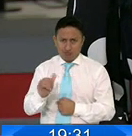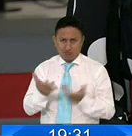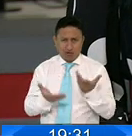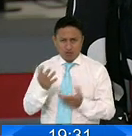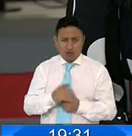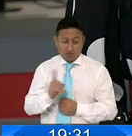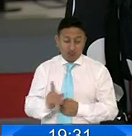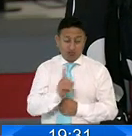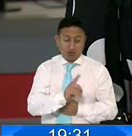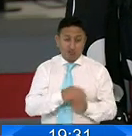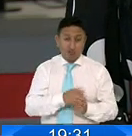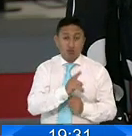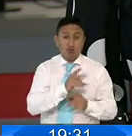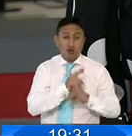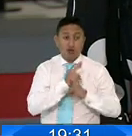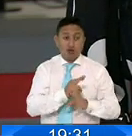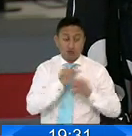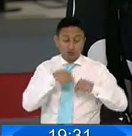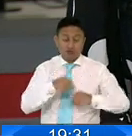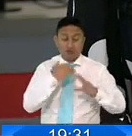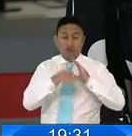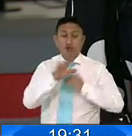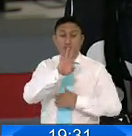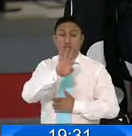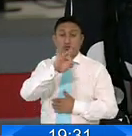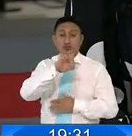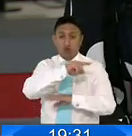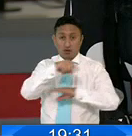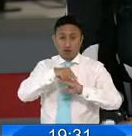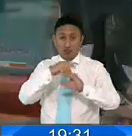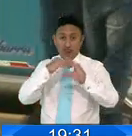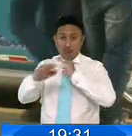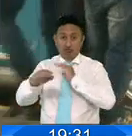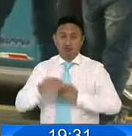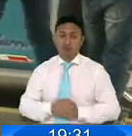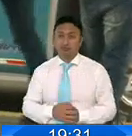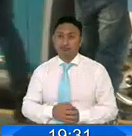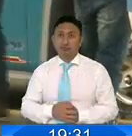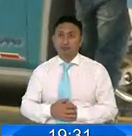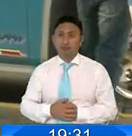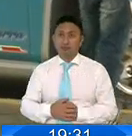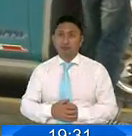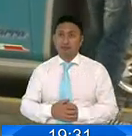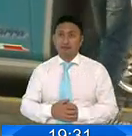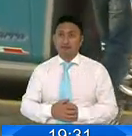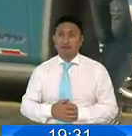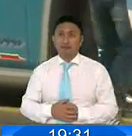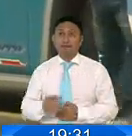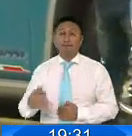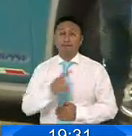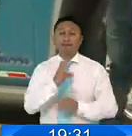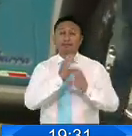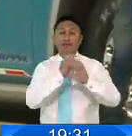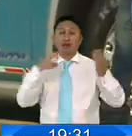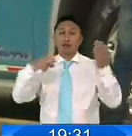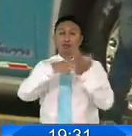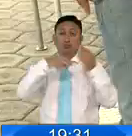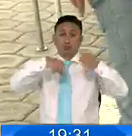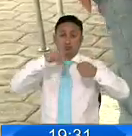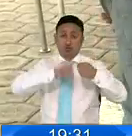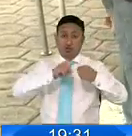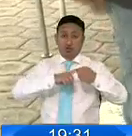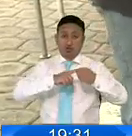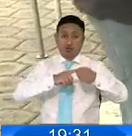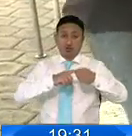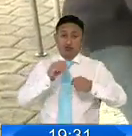coronavirus. Los resultados se entregan luego de 48 horas. Una vez habilitadas las terminales terrestres de Quito,